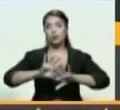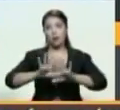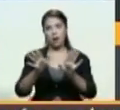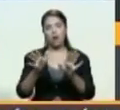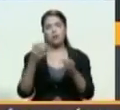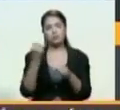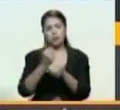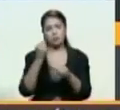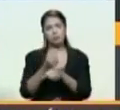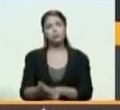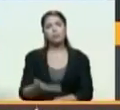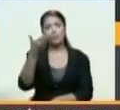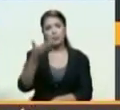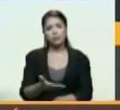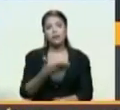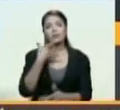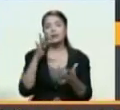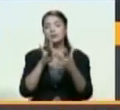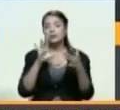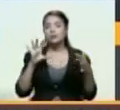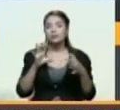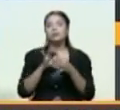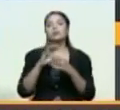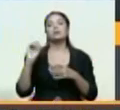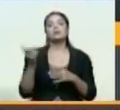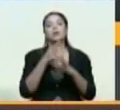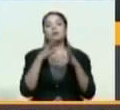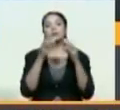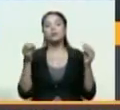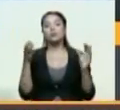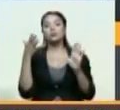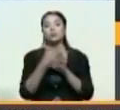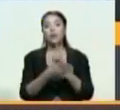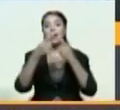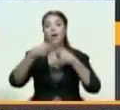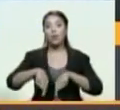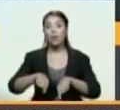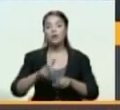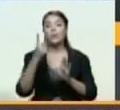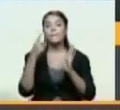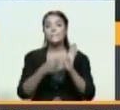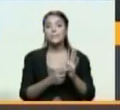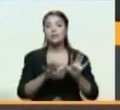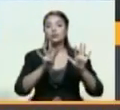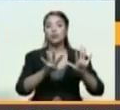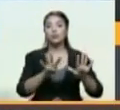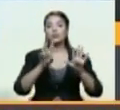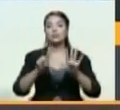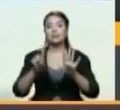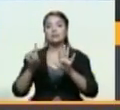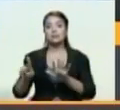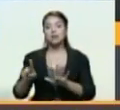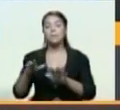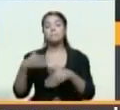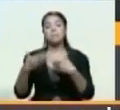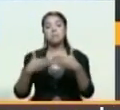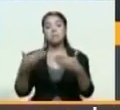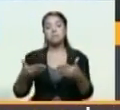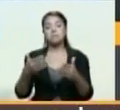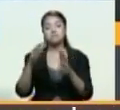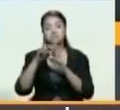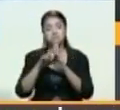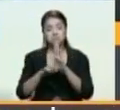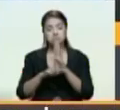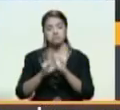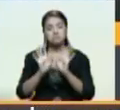una función muy importante de acercamiento entre las partes en el marco del Acuerdo de Ginebra de 1966 para ir determinando los